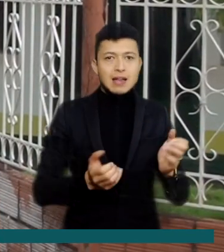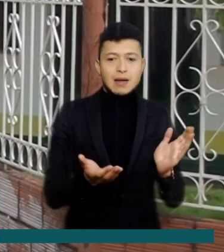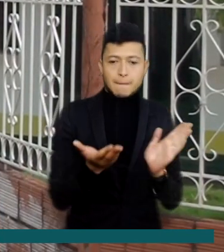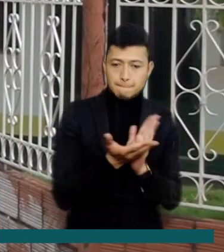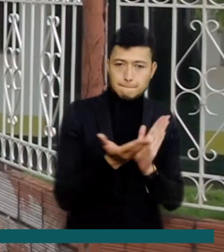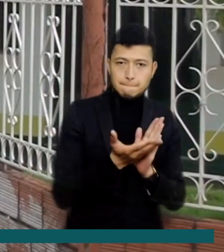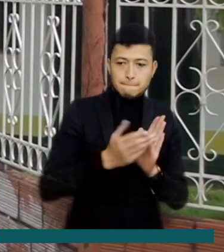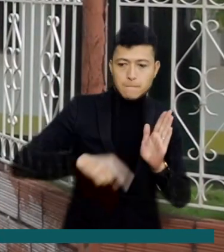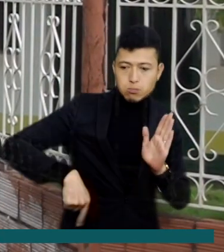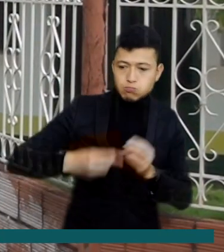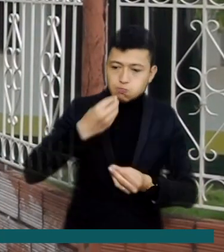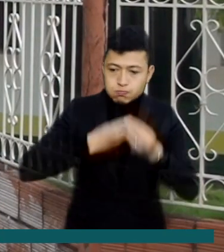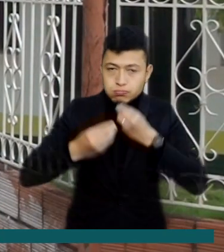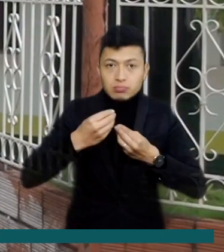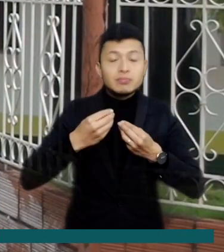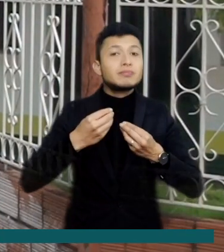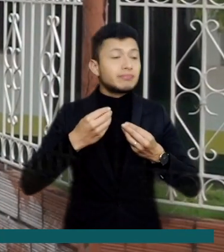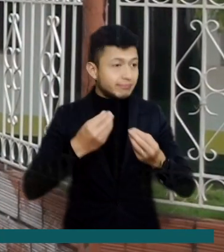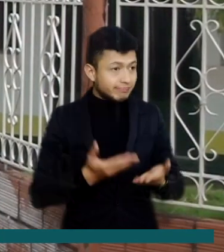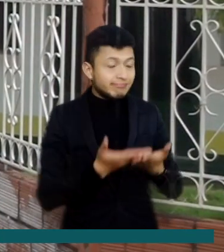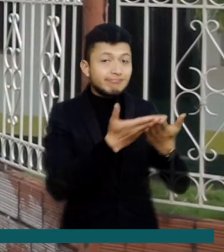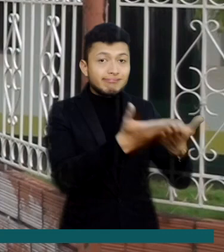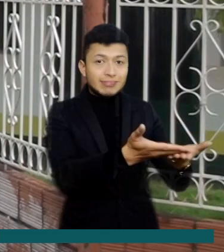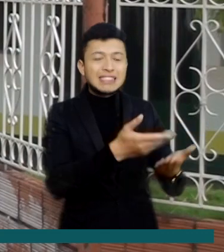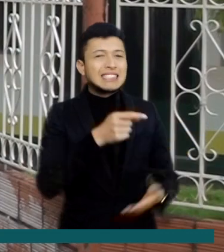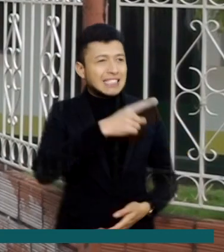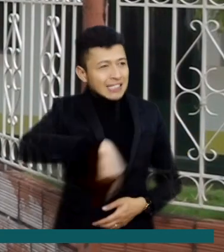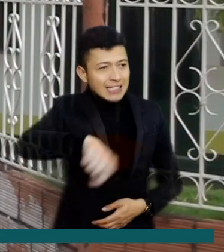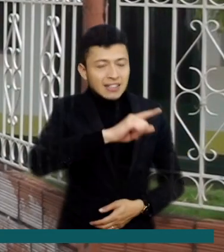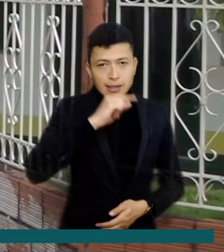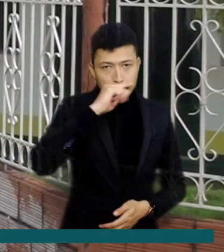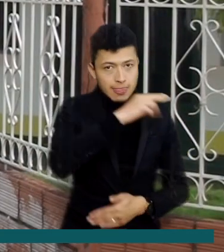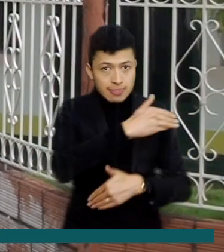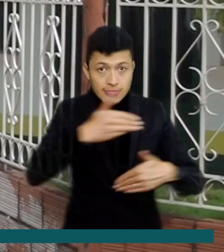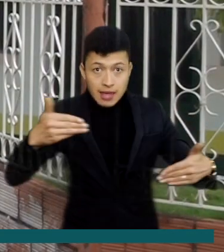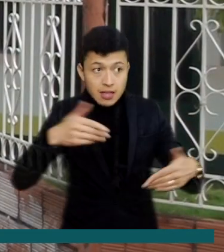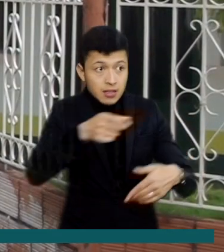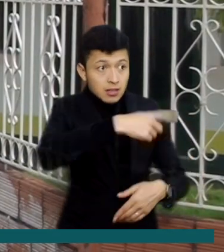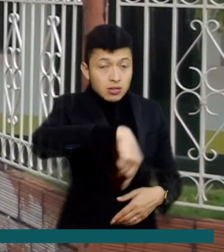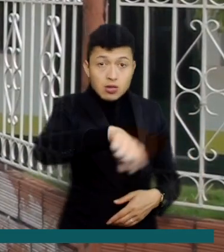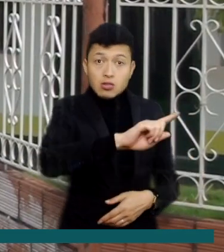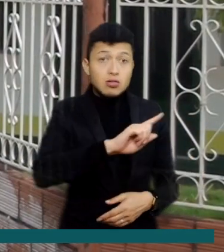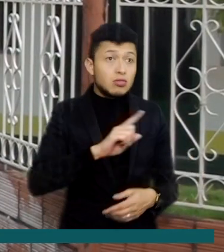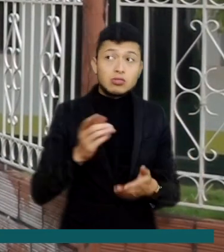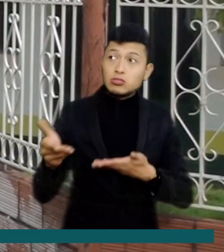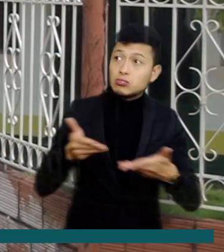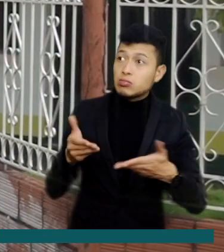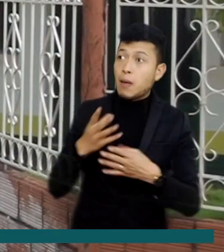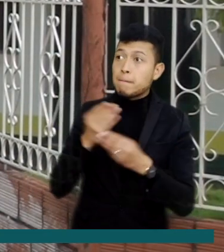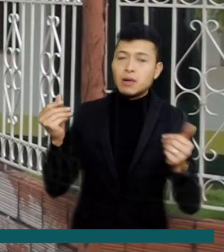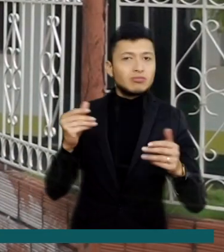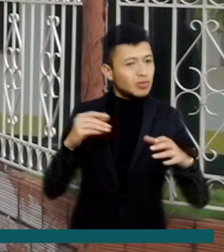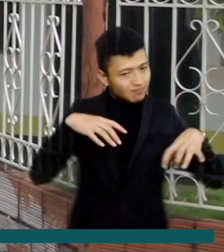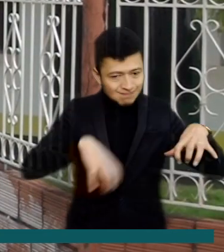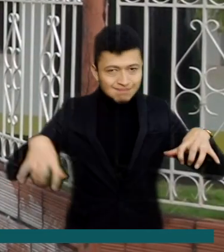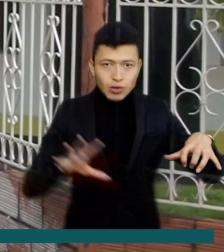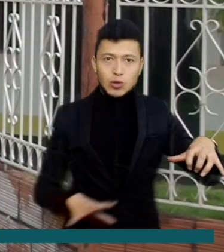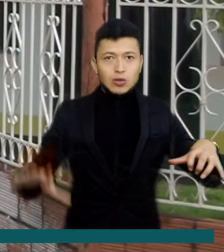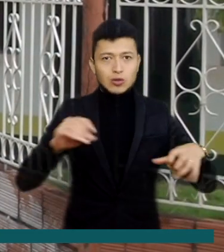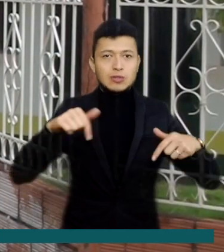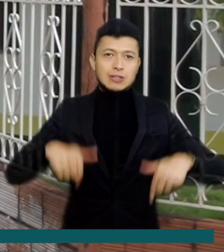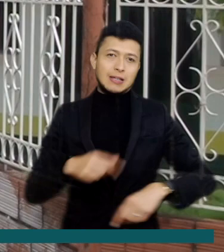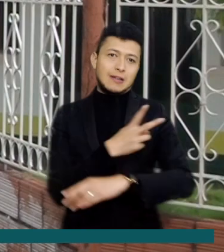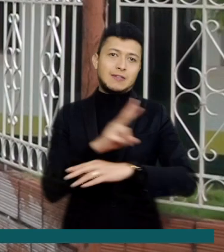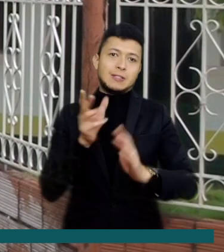alimentación escolar con el fin de que ningún niño se quede sin este beneficio y llegue a todas las sedes educativas del departamento. Desde Puerto Carleño,